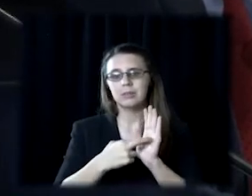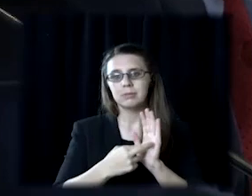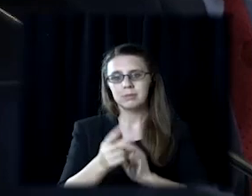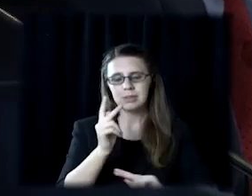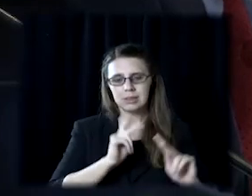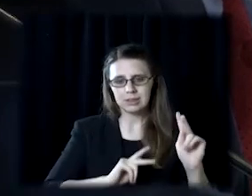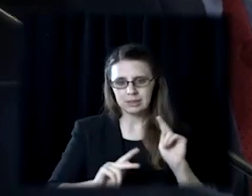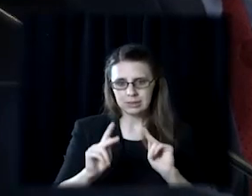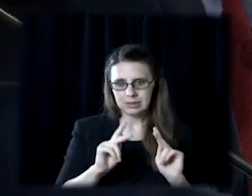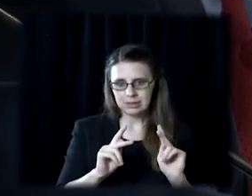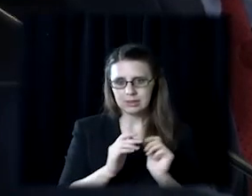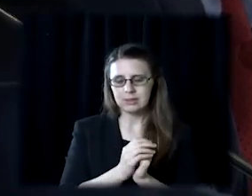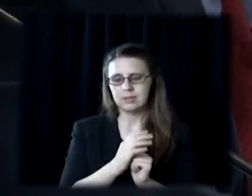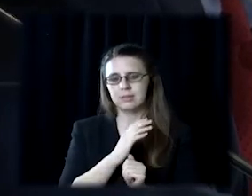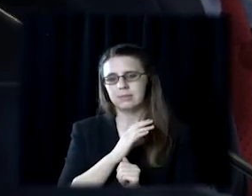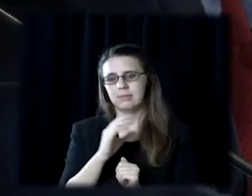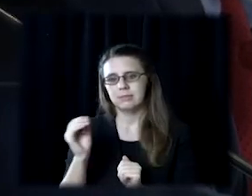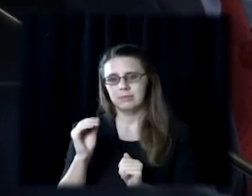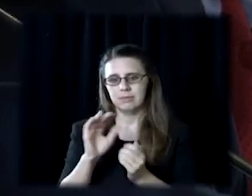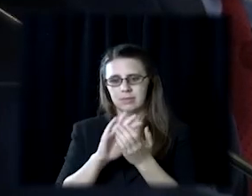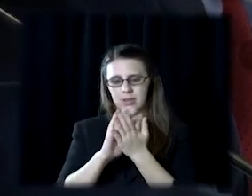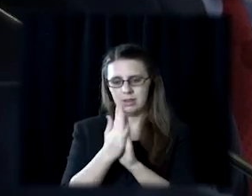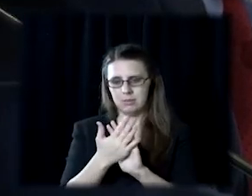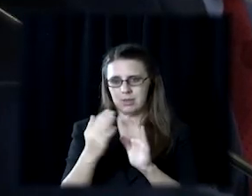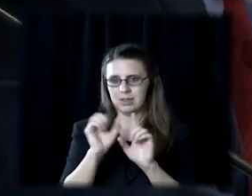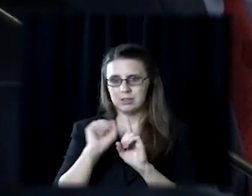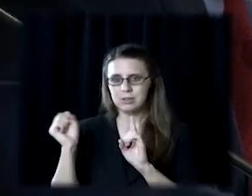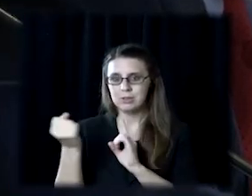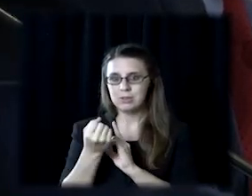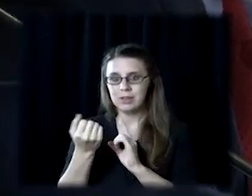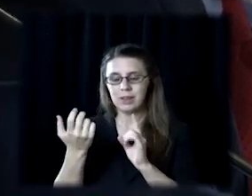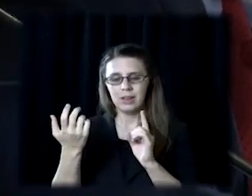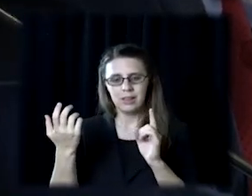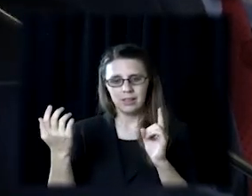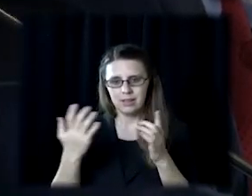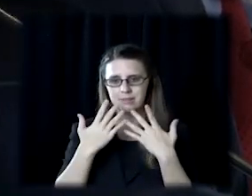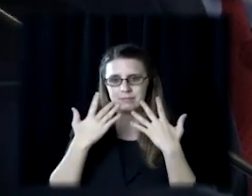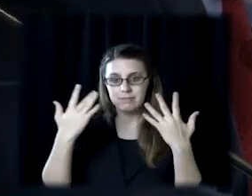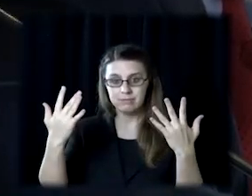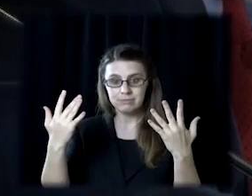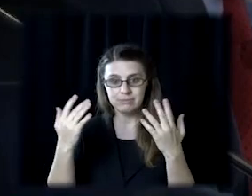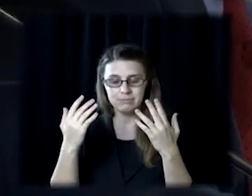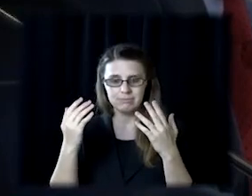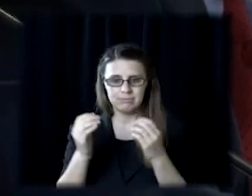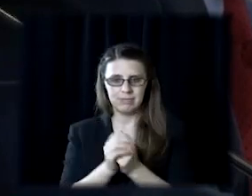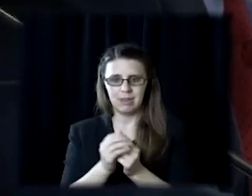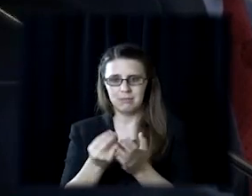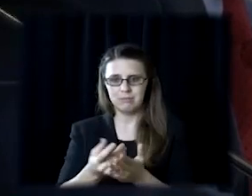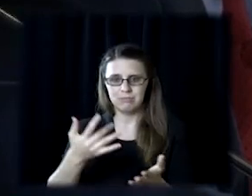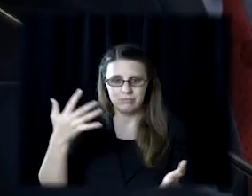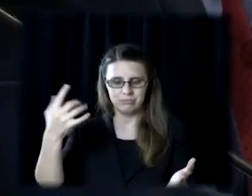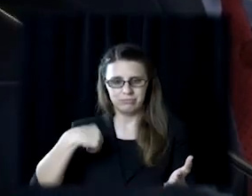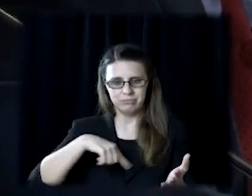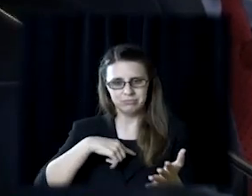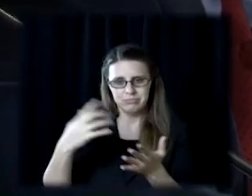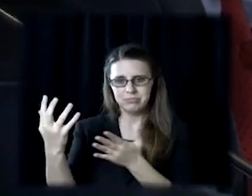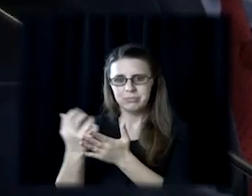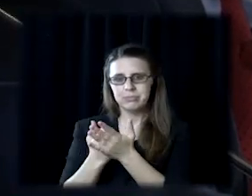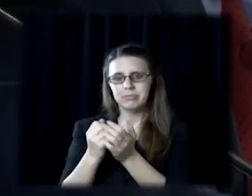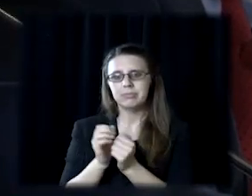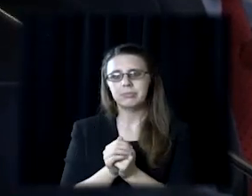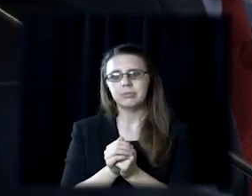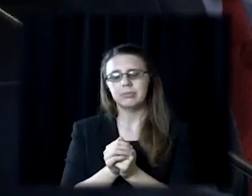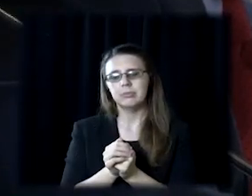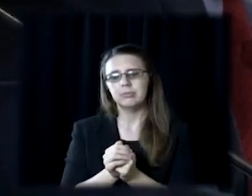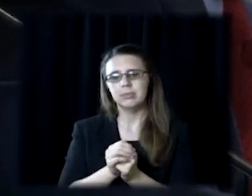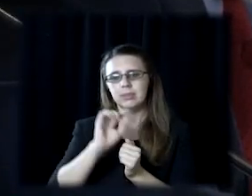para reconstruir a Puerto Rico y convertirla en la sociedad vibrante y próspera que todos merecemos. Señor Presidente y miembros de la Junta, en nombre del Gobierno de Puerto Rico